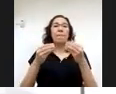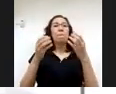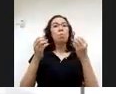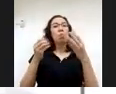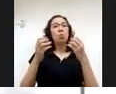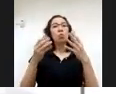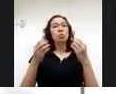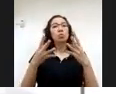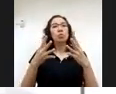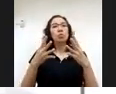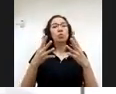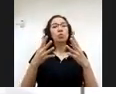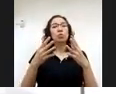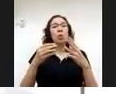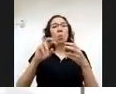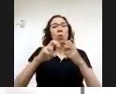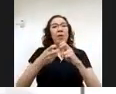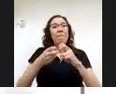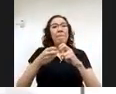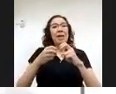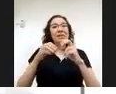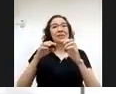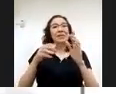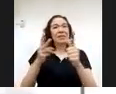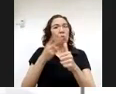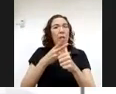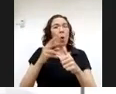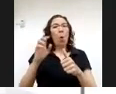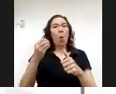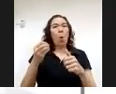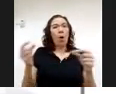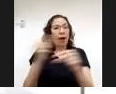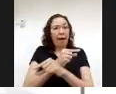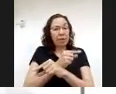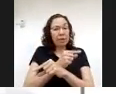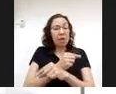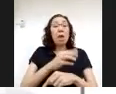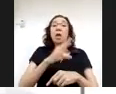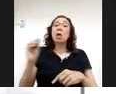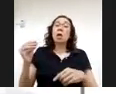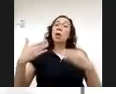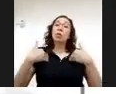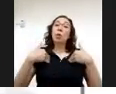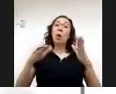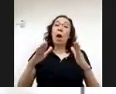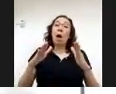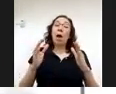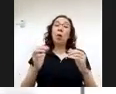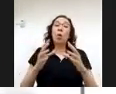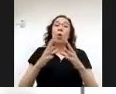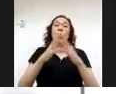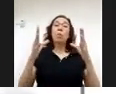efectos secundarios o de gravedad y que no hay un gran número